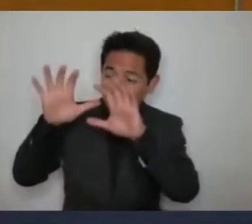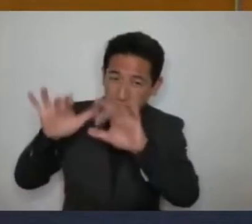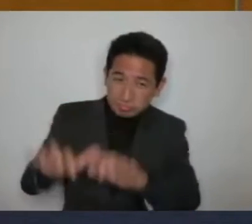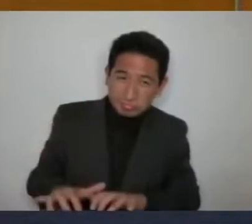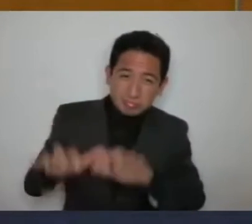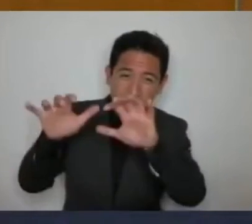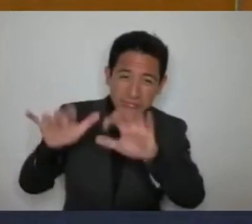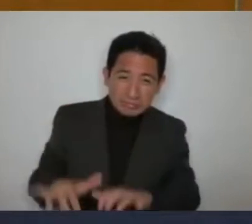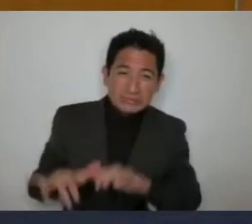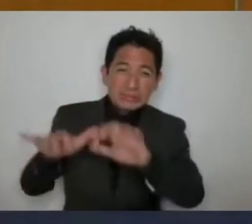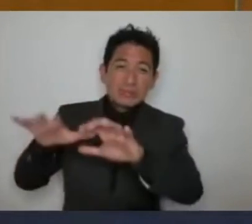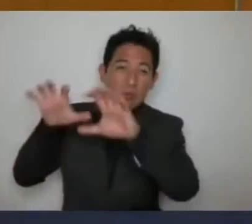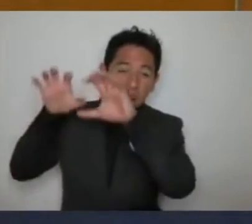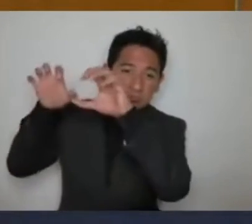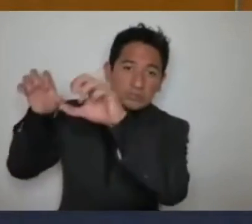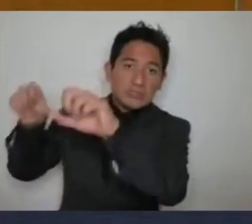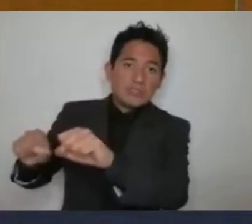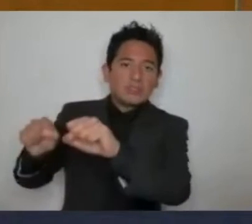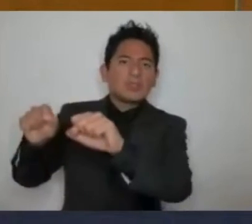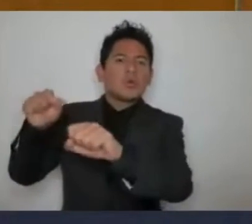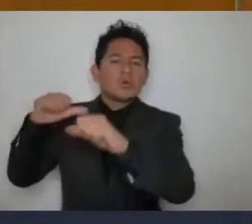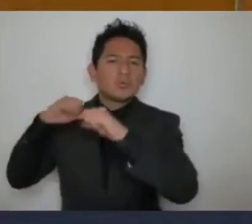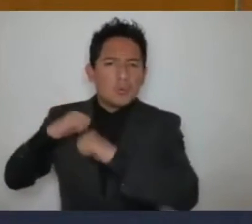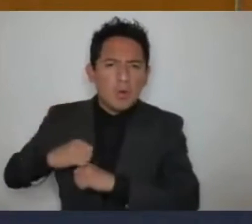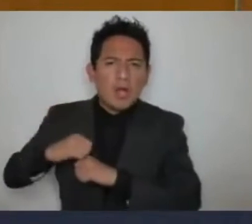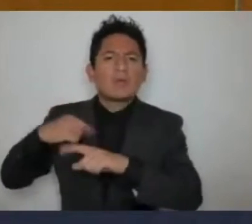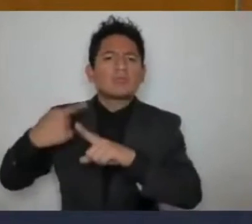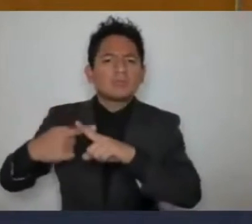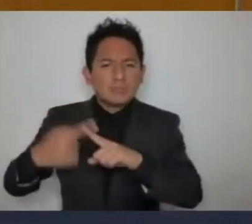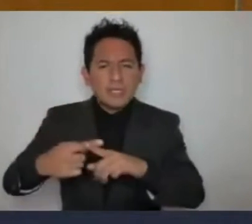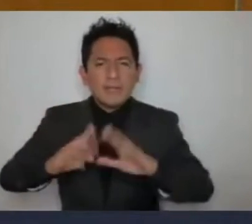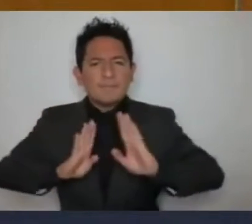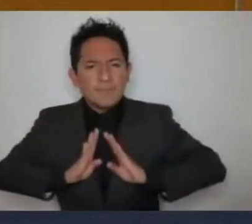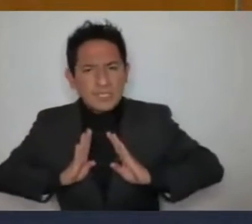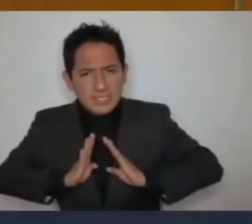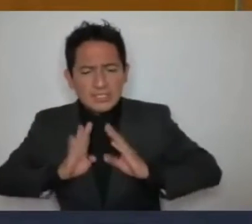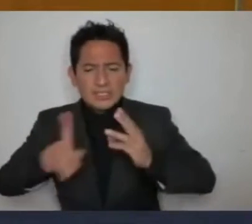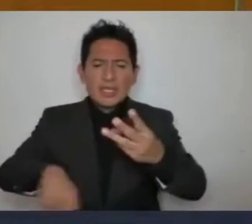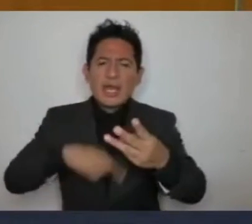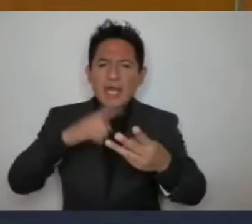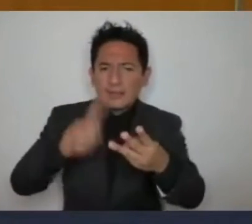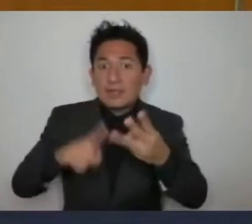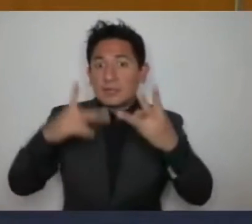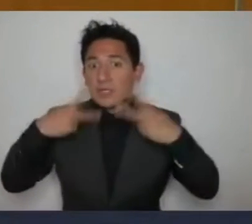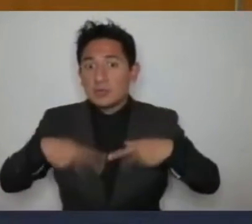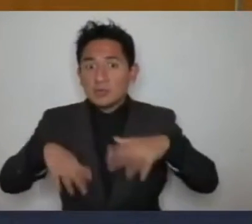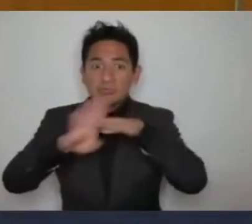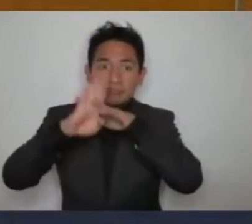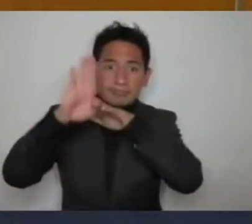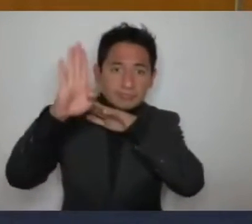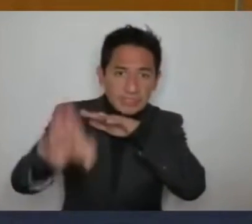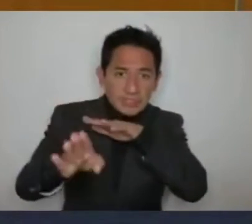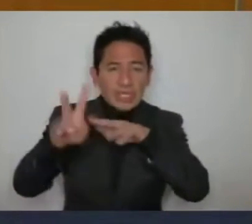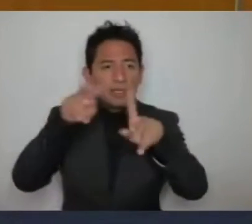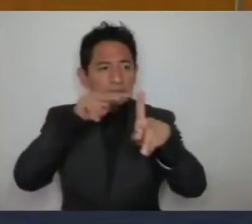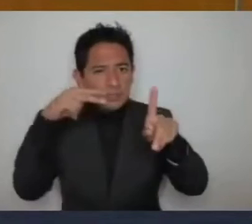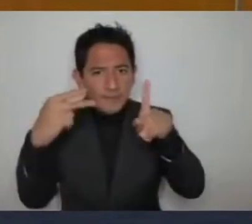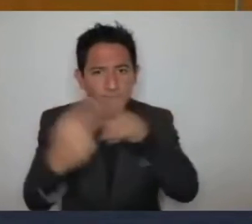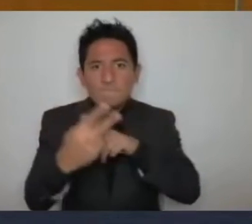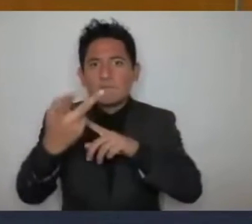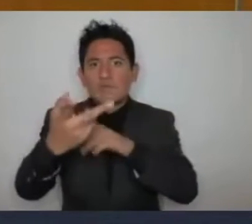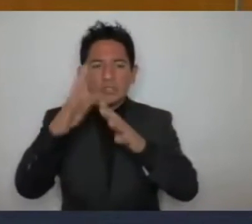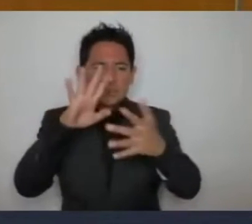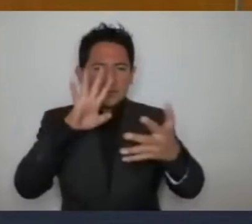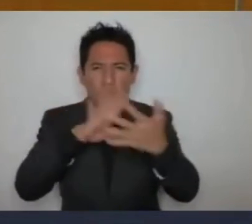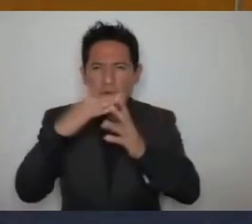militares detenciones eh migratorias en estaciones migratorias y el componente de enfoques diferenciados o interseccional